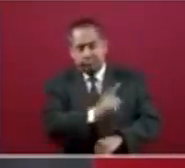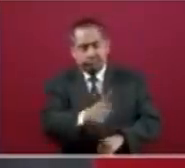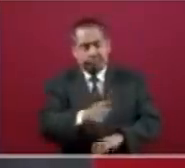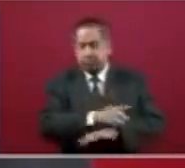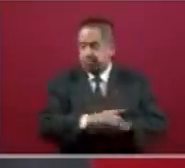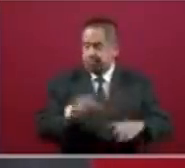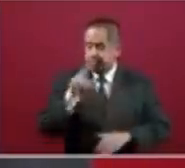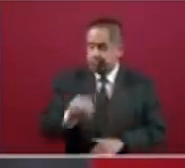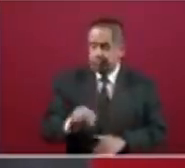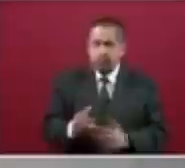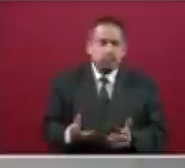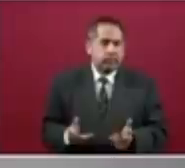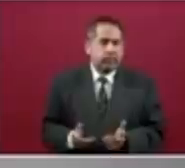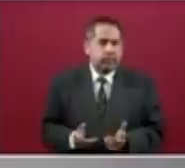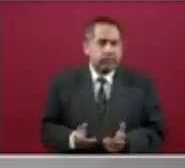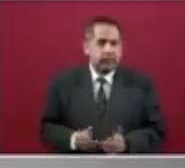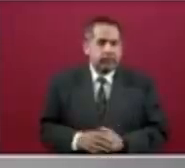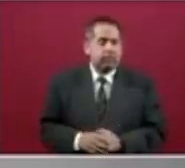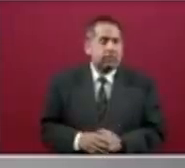cosas.